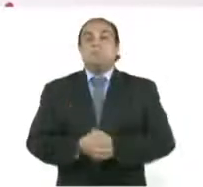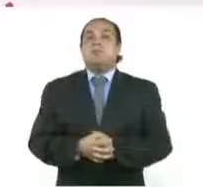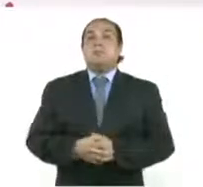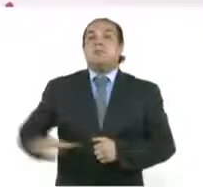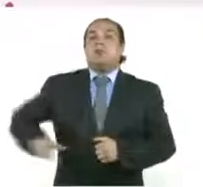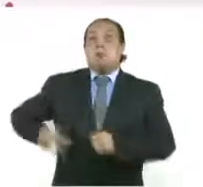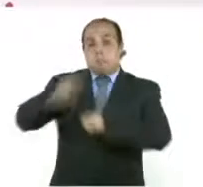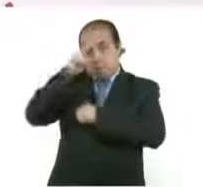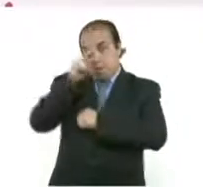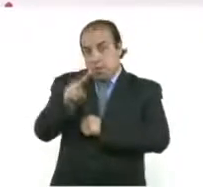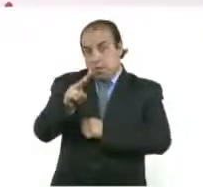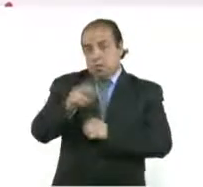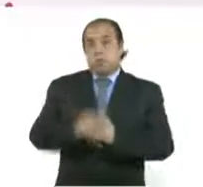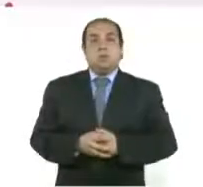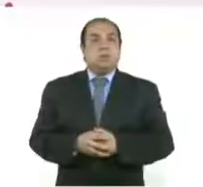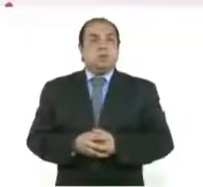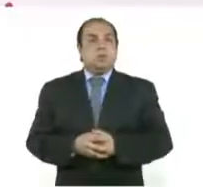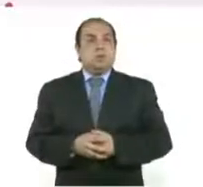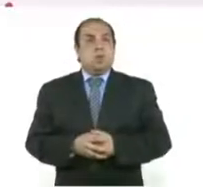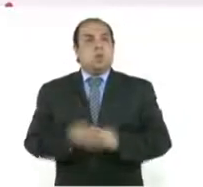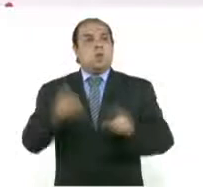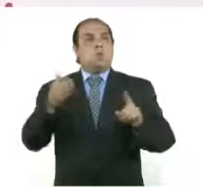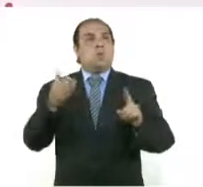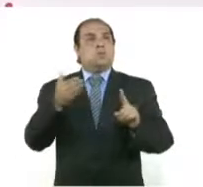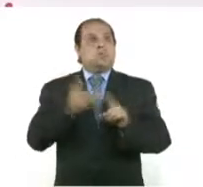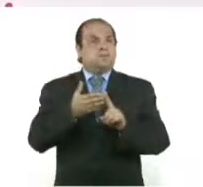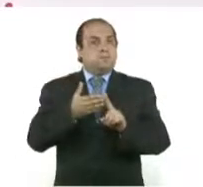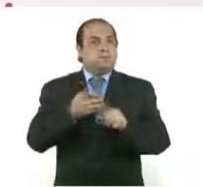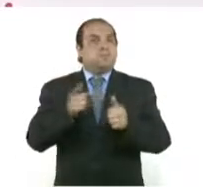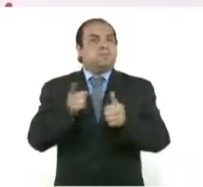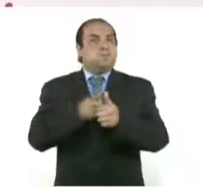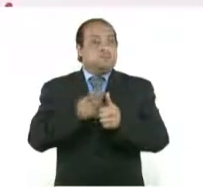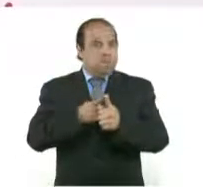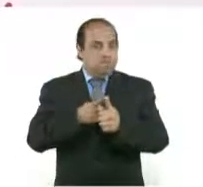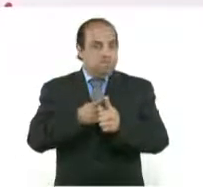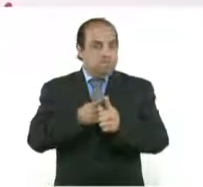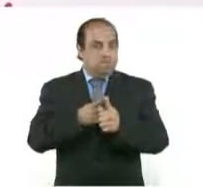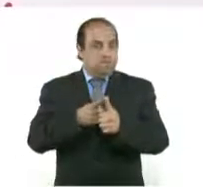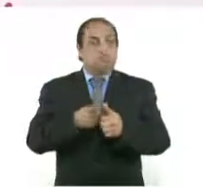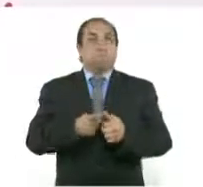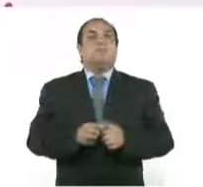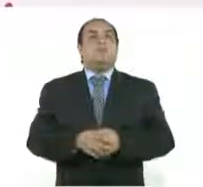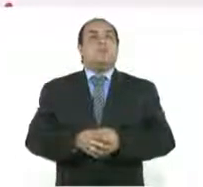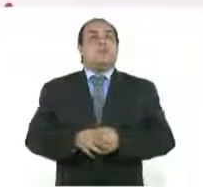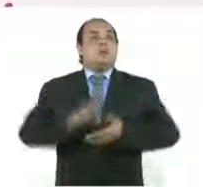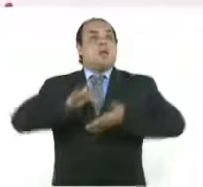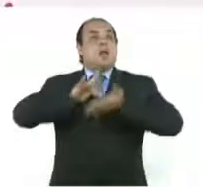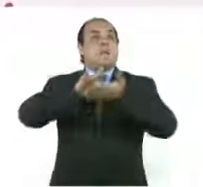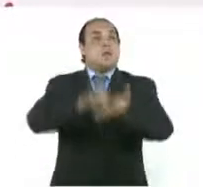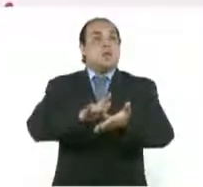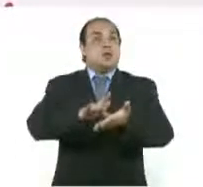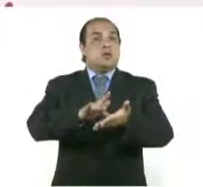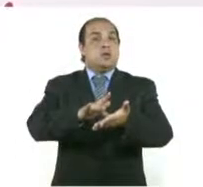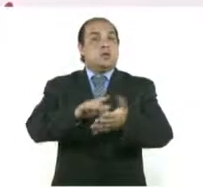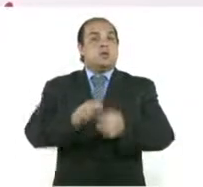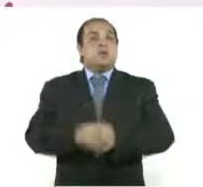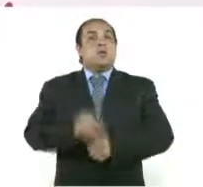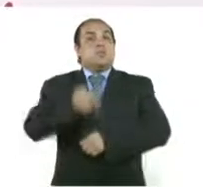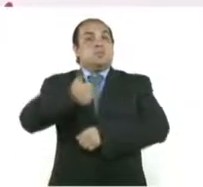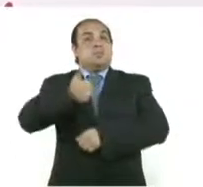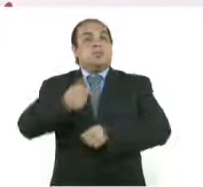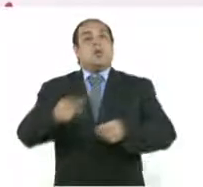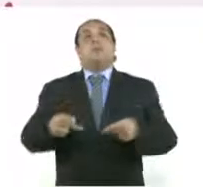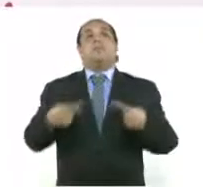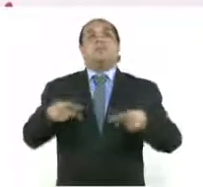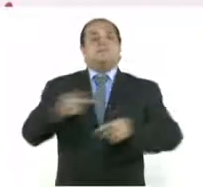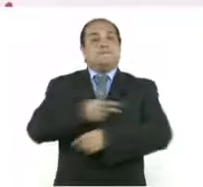gobierno de México tiene como principal valor apoyar principalmente y primero a los